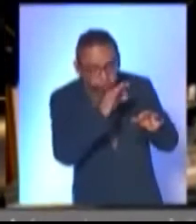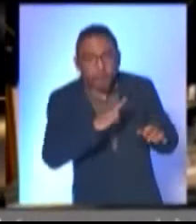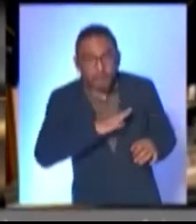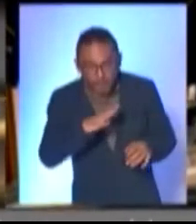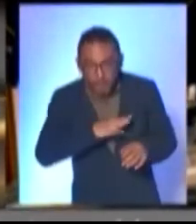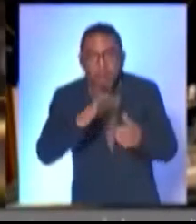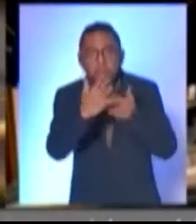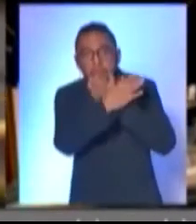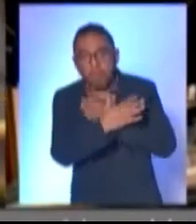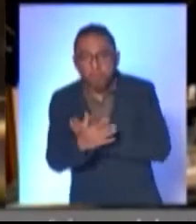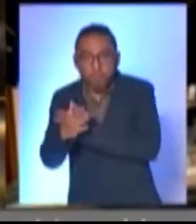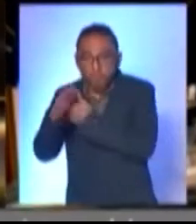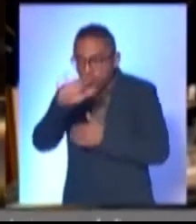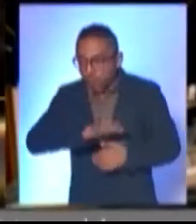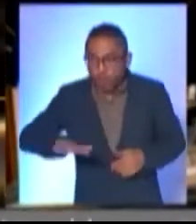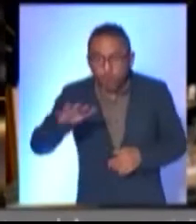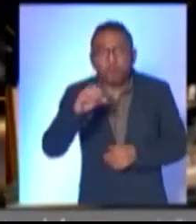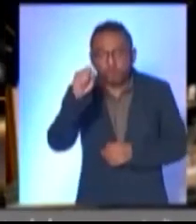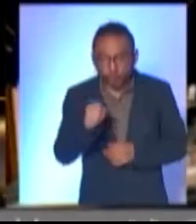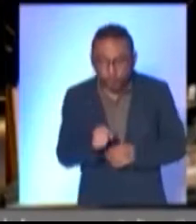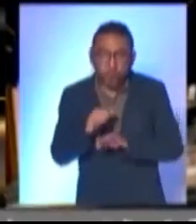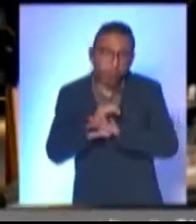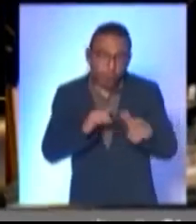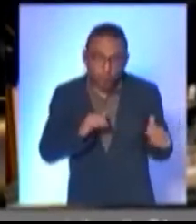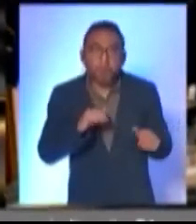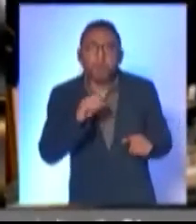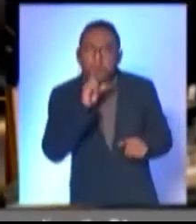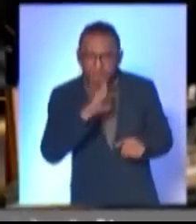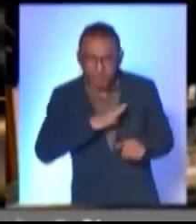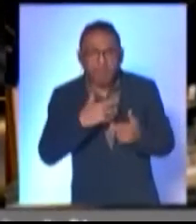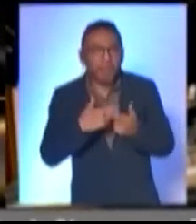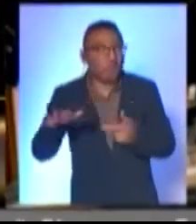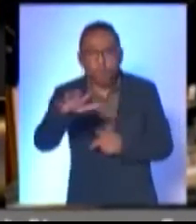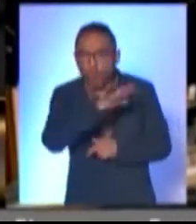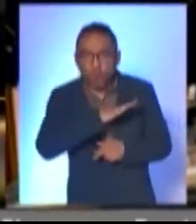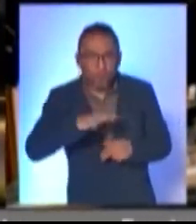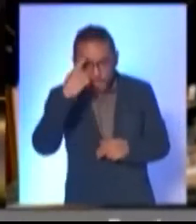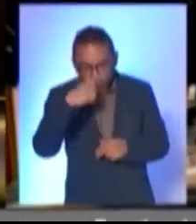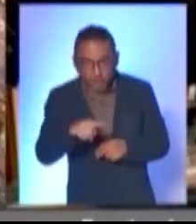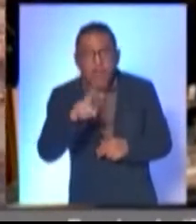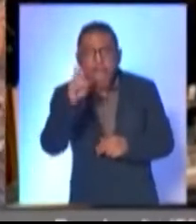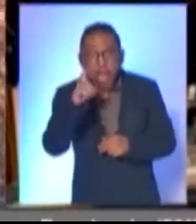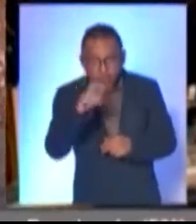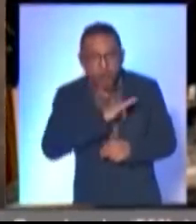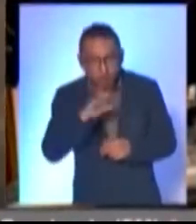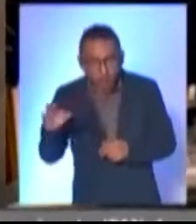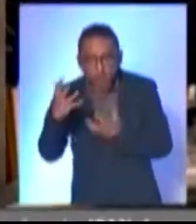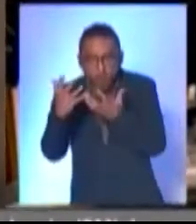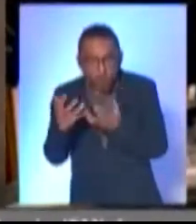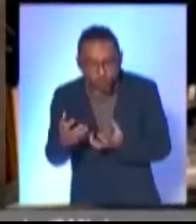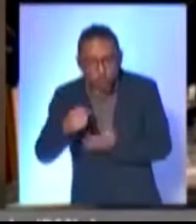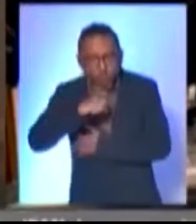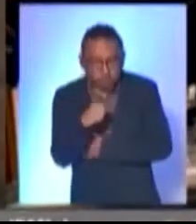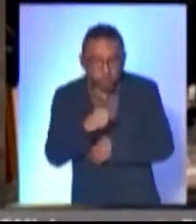Monarca, el Plan Cítaro, la Sierra del Sur. Tenemos todas esas sierras listas para producir agua. El especialista advirtió que